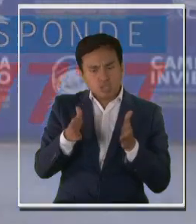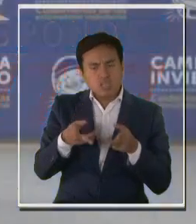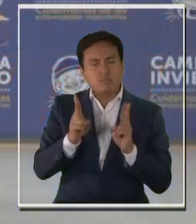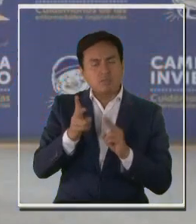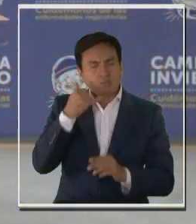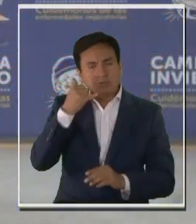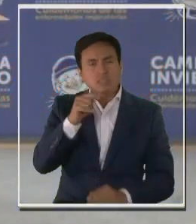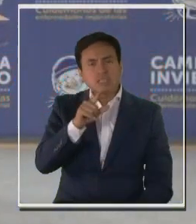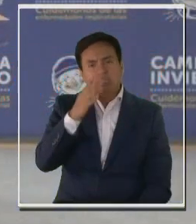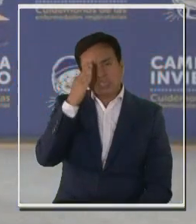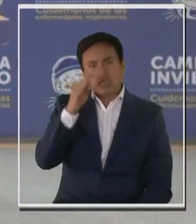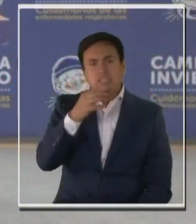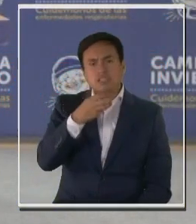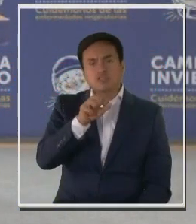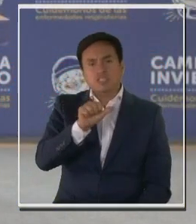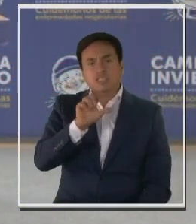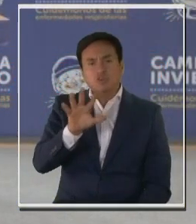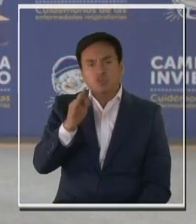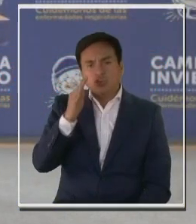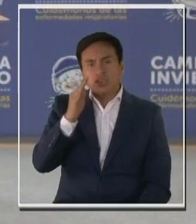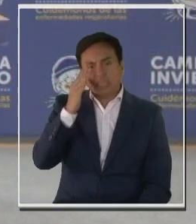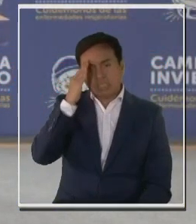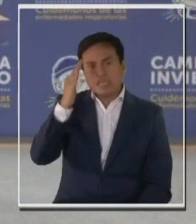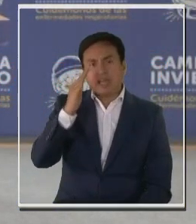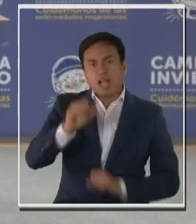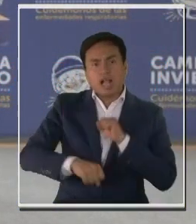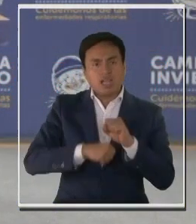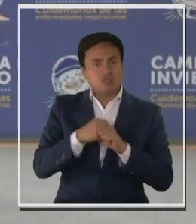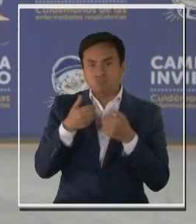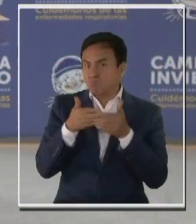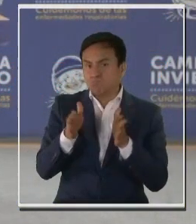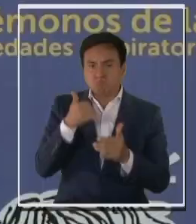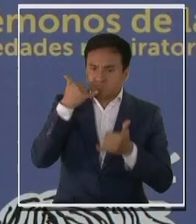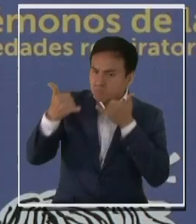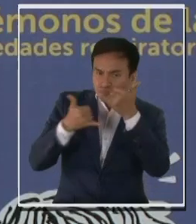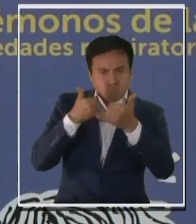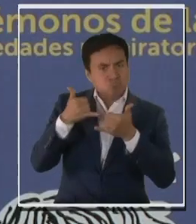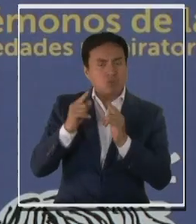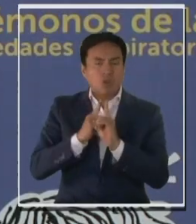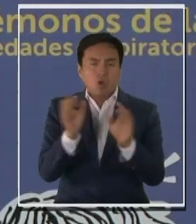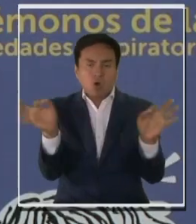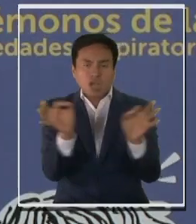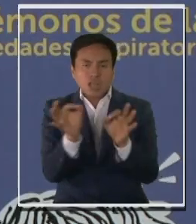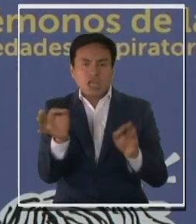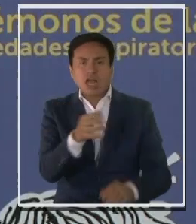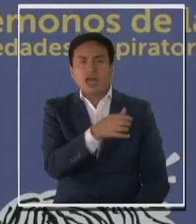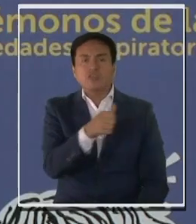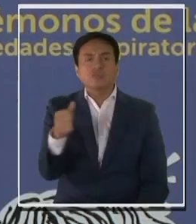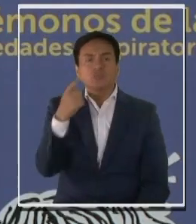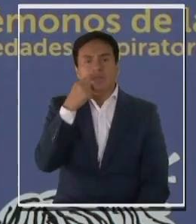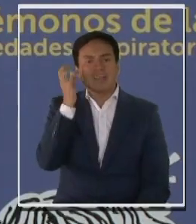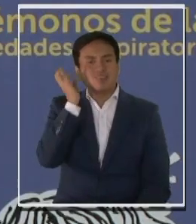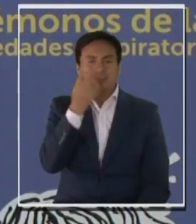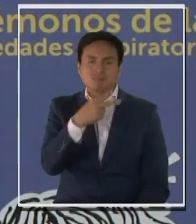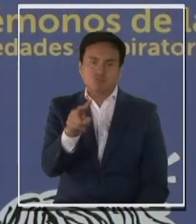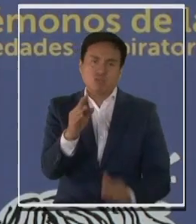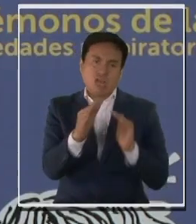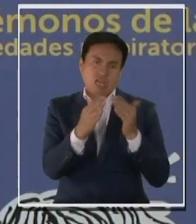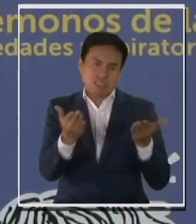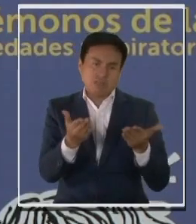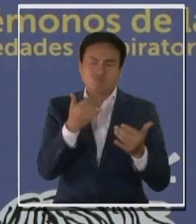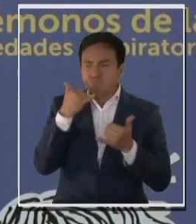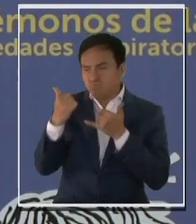días a la semana 365 días al año para poder orientarlos a todas a todos en sus casas para